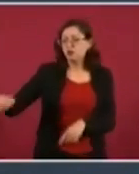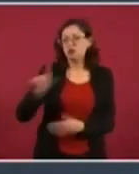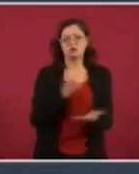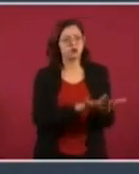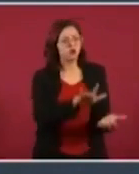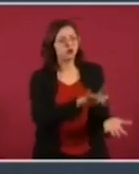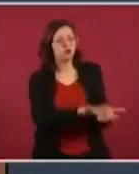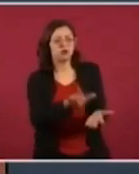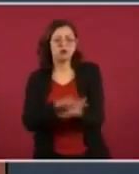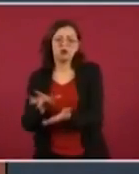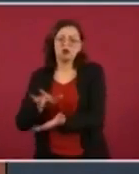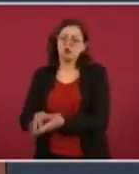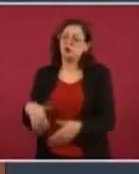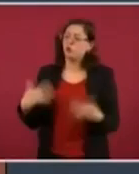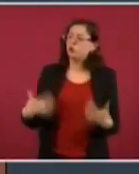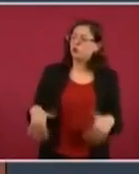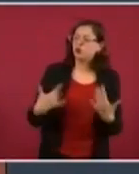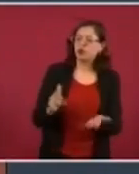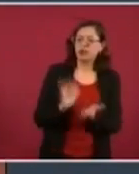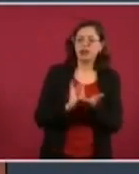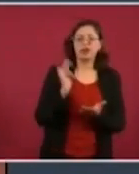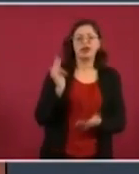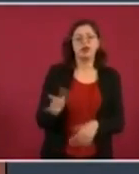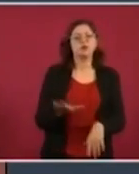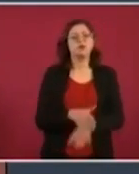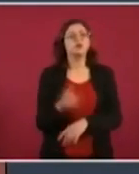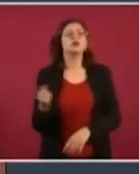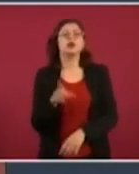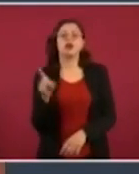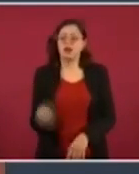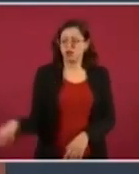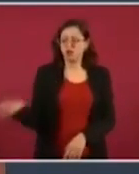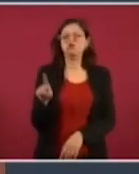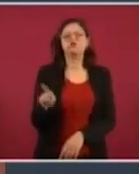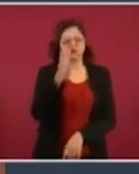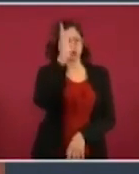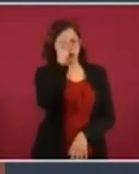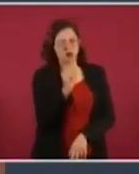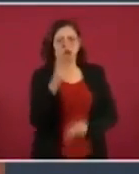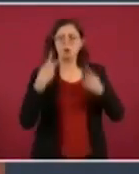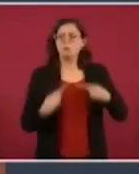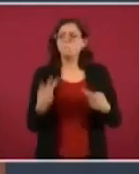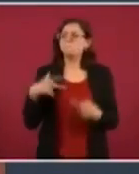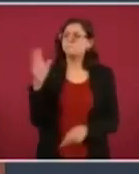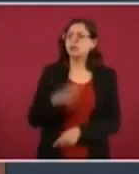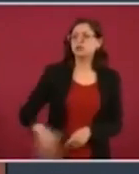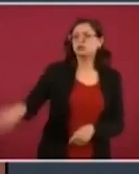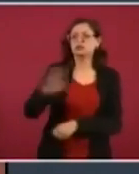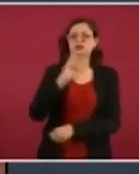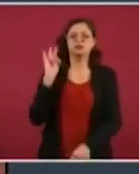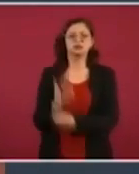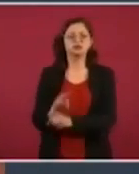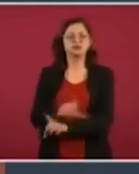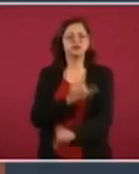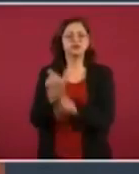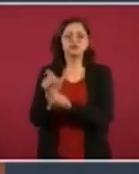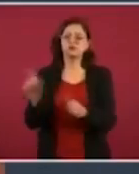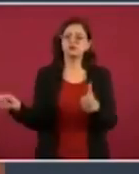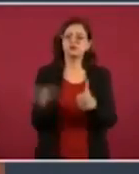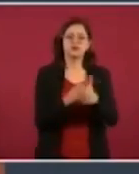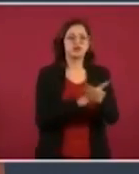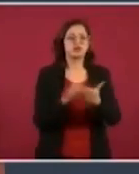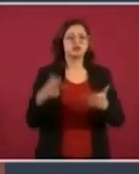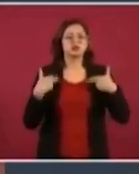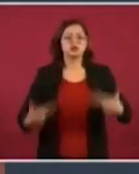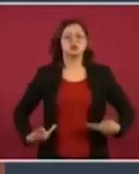aceptado el desafío de garantizar la seguridad pública con pleno respeto a